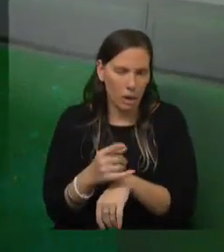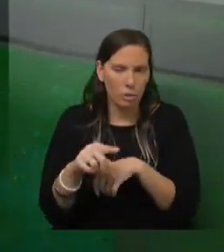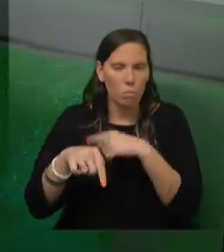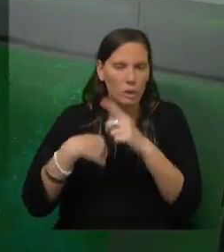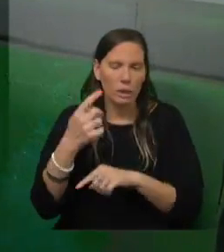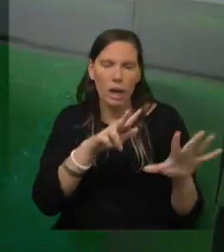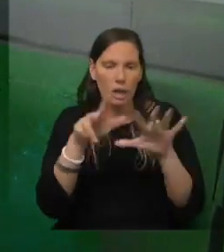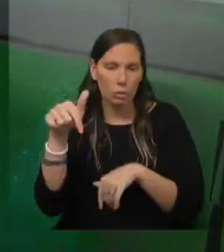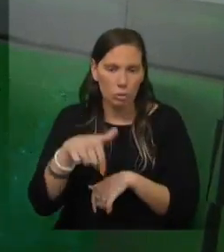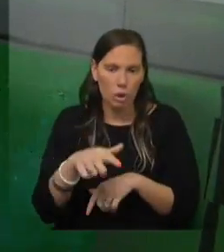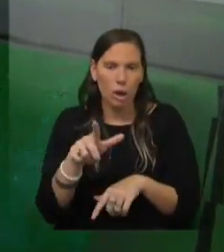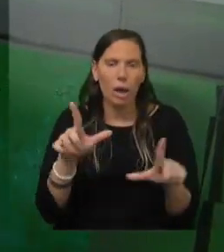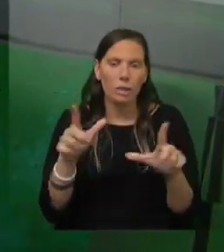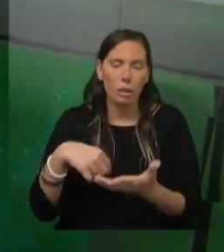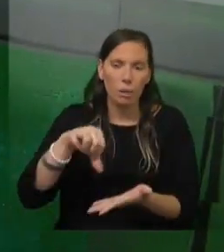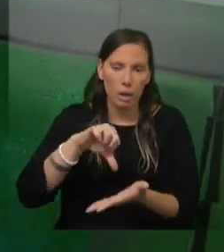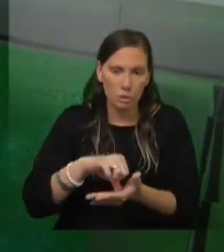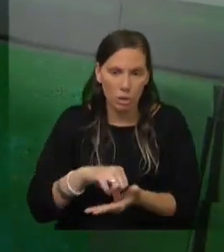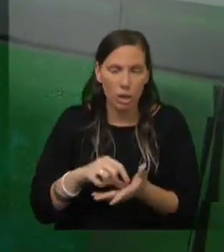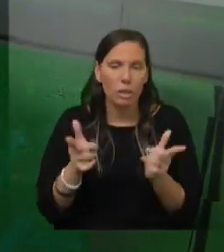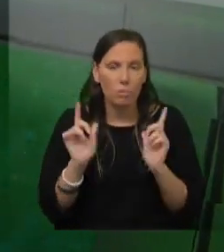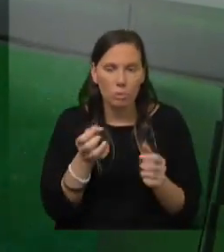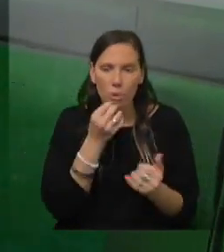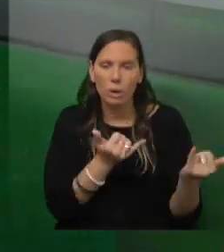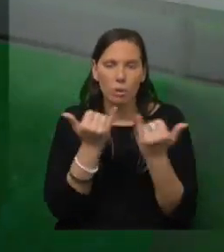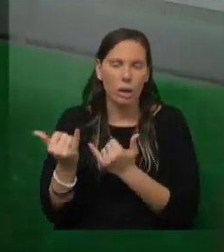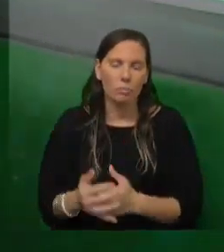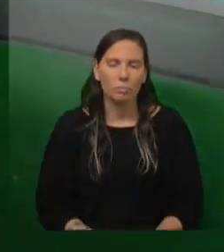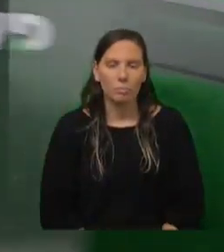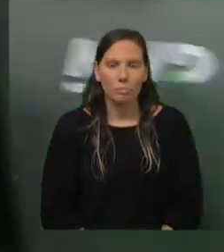8 aquí en tv ciudad pasen Ustedes muy bien buena